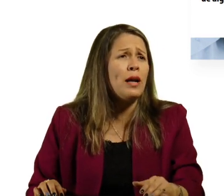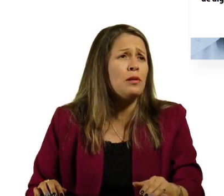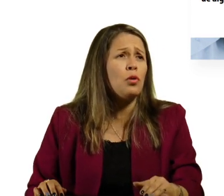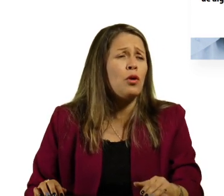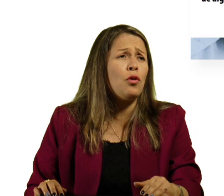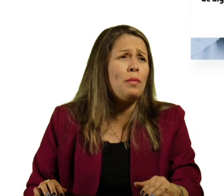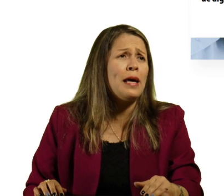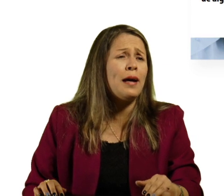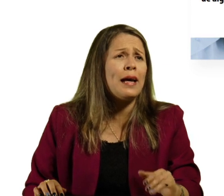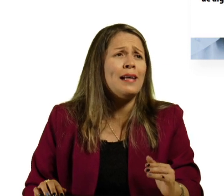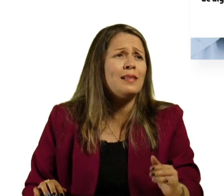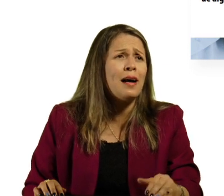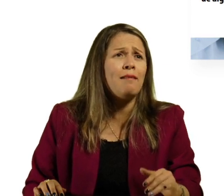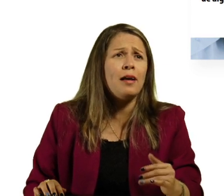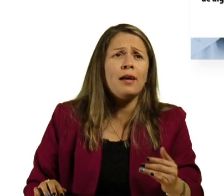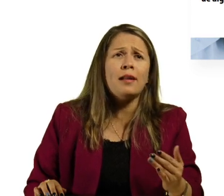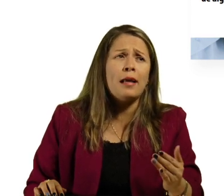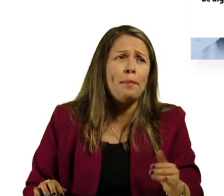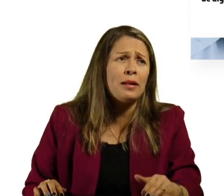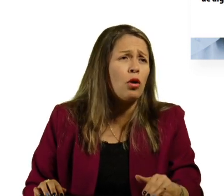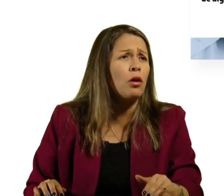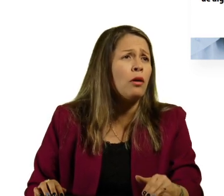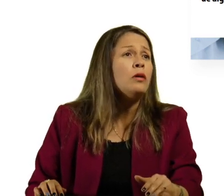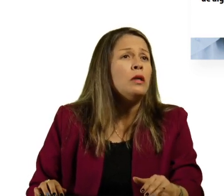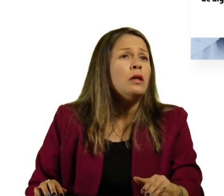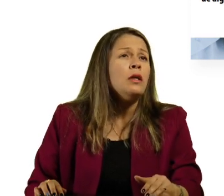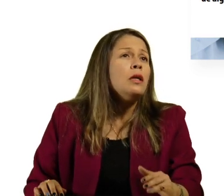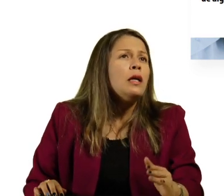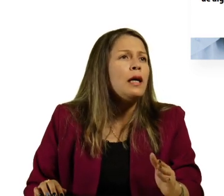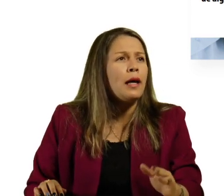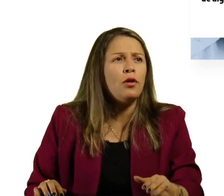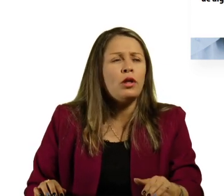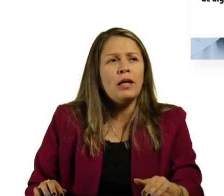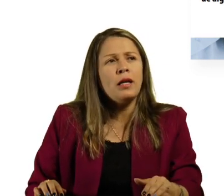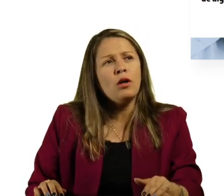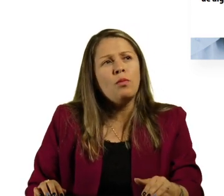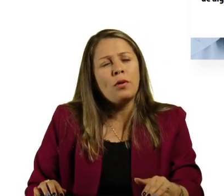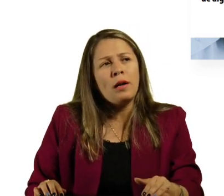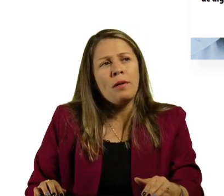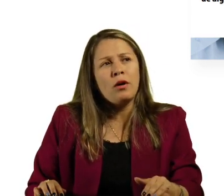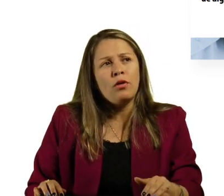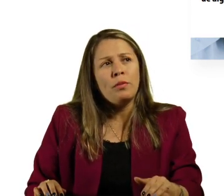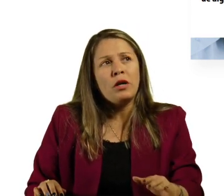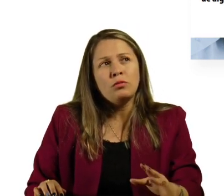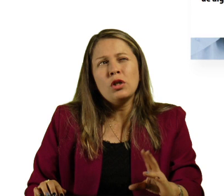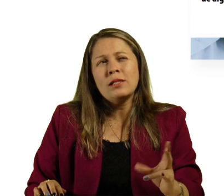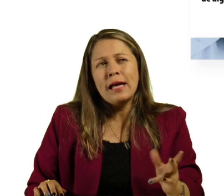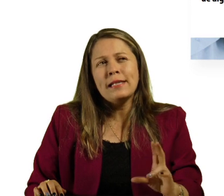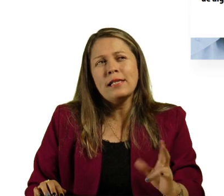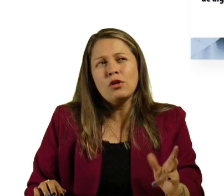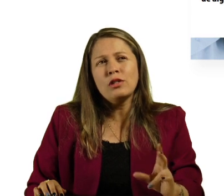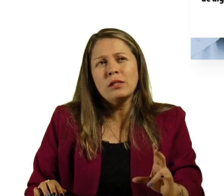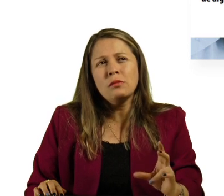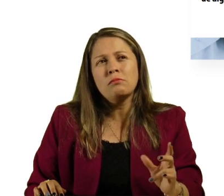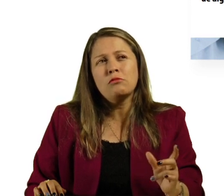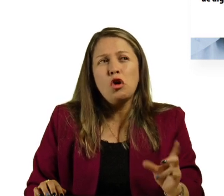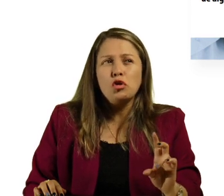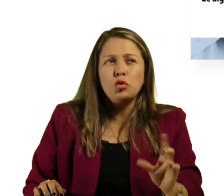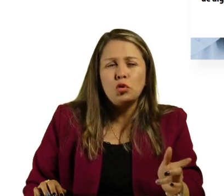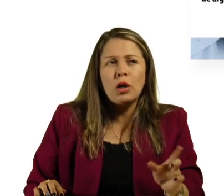muy buena su economía, que era estable, que tenía petróleo y que no tenía ningún problema económico. Entonces, esas